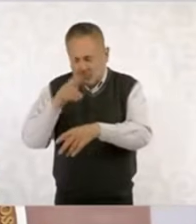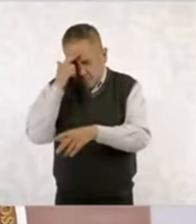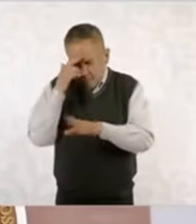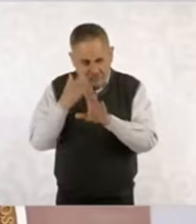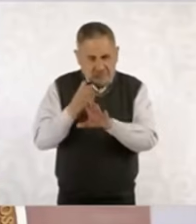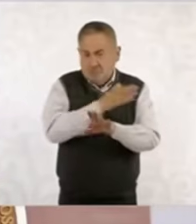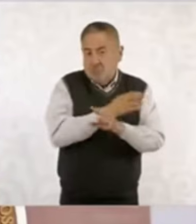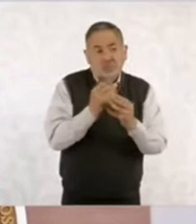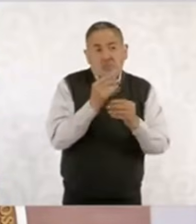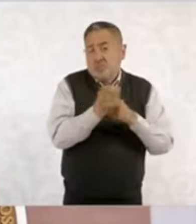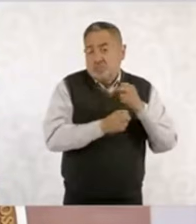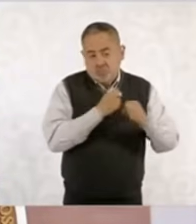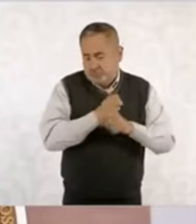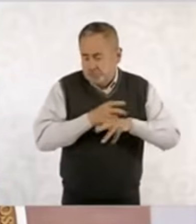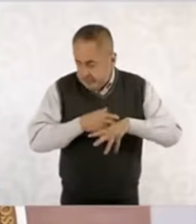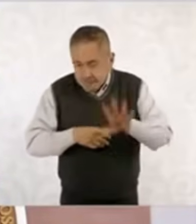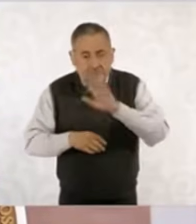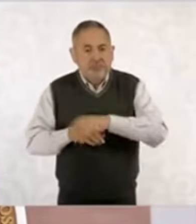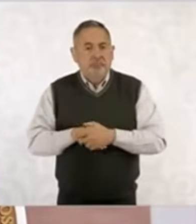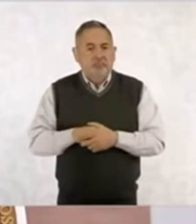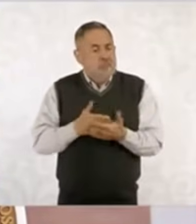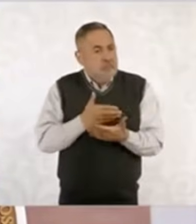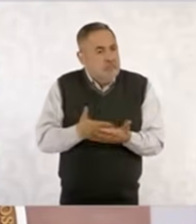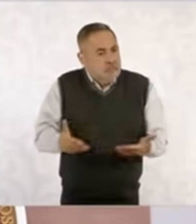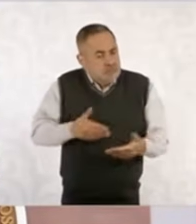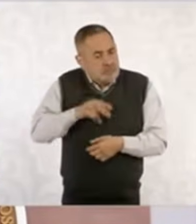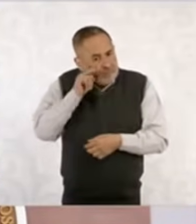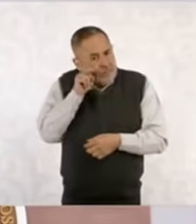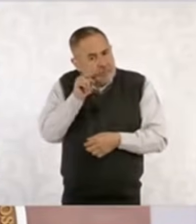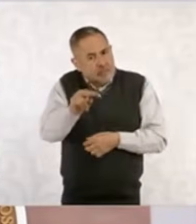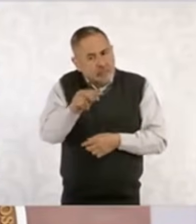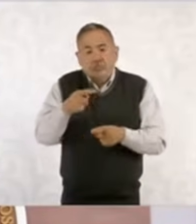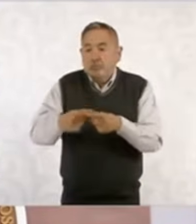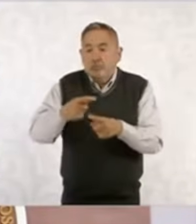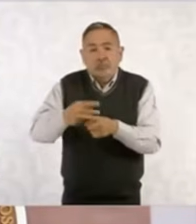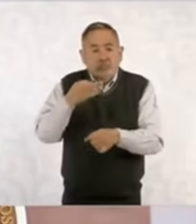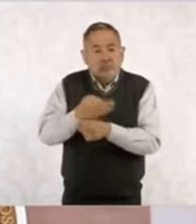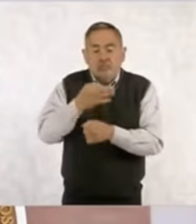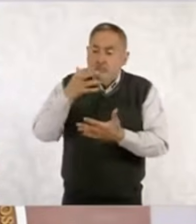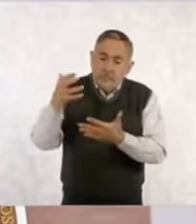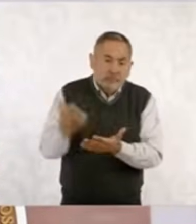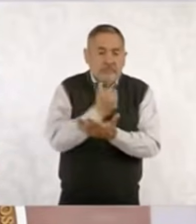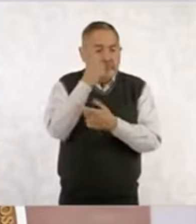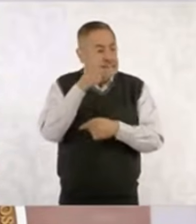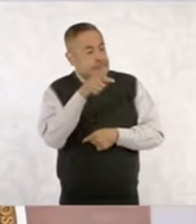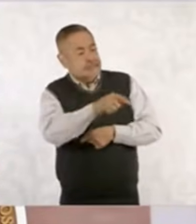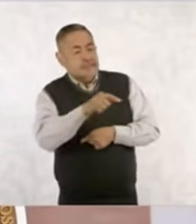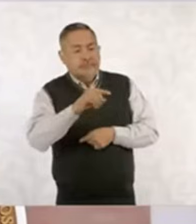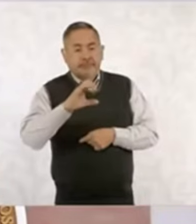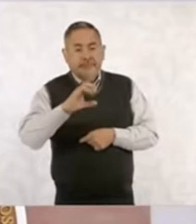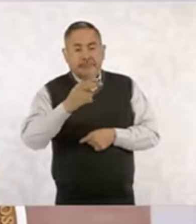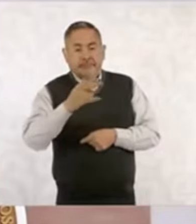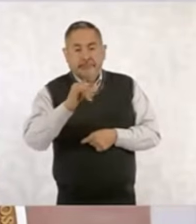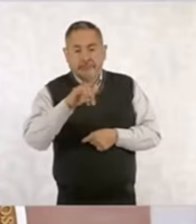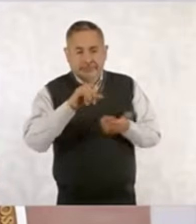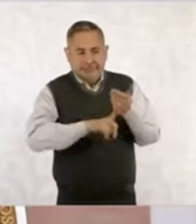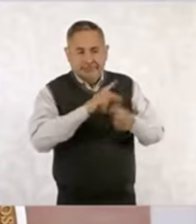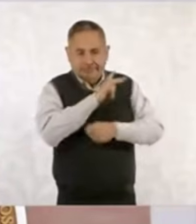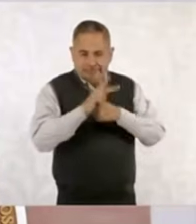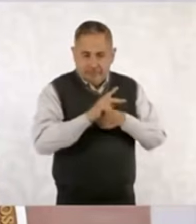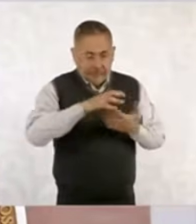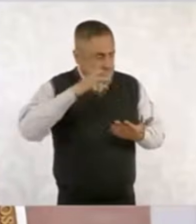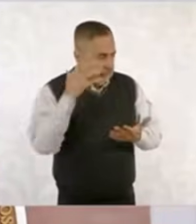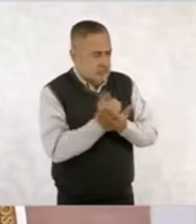Lo que llama la atención del actual presidente o quien ganó la elección en Chile, más allá de que